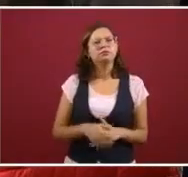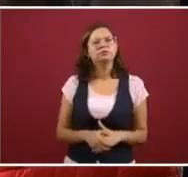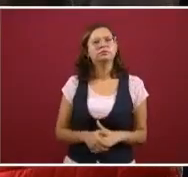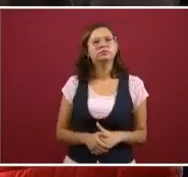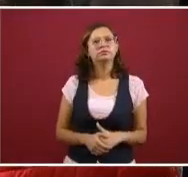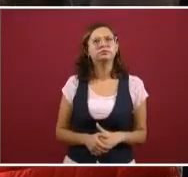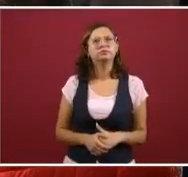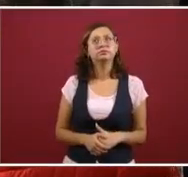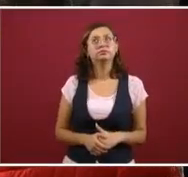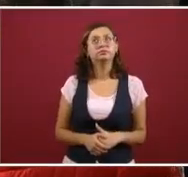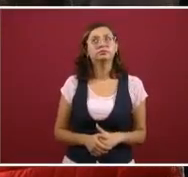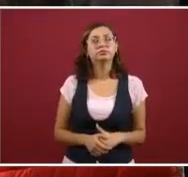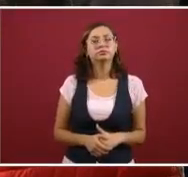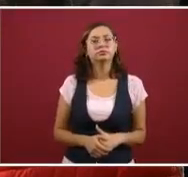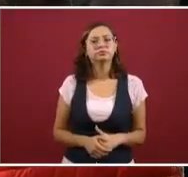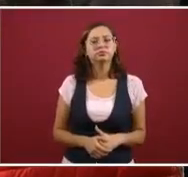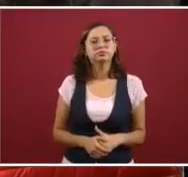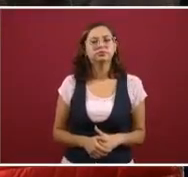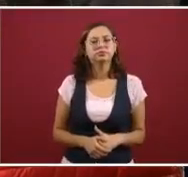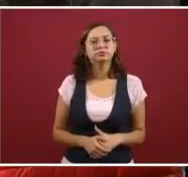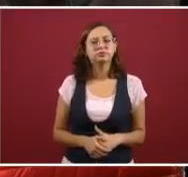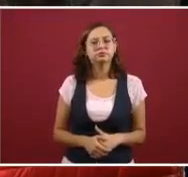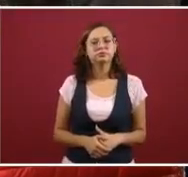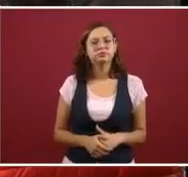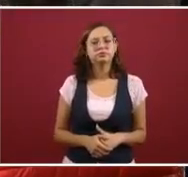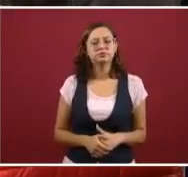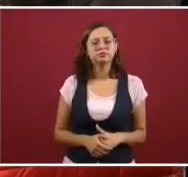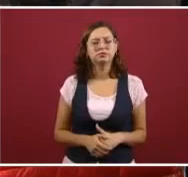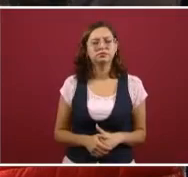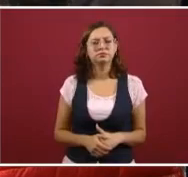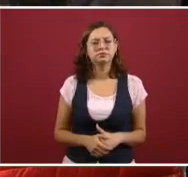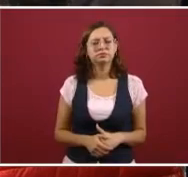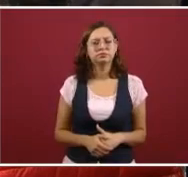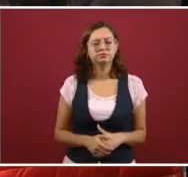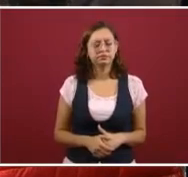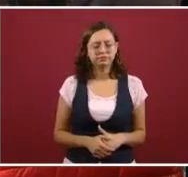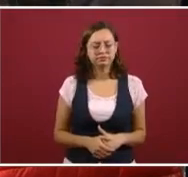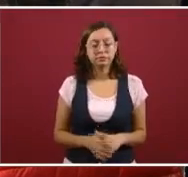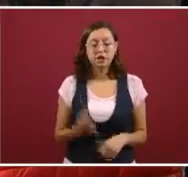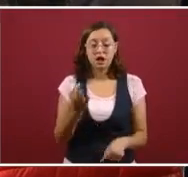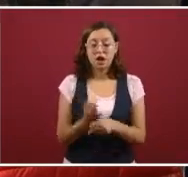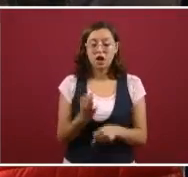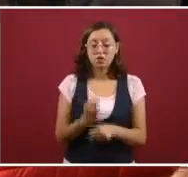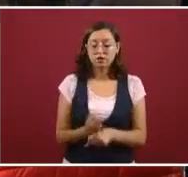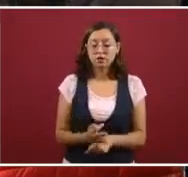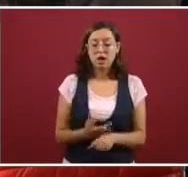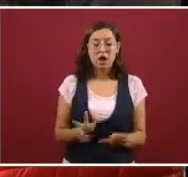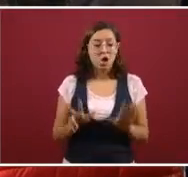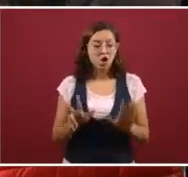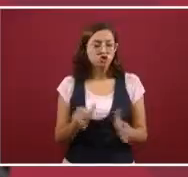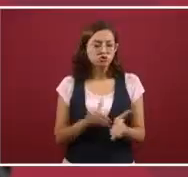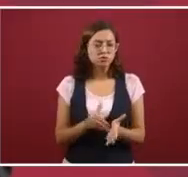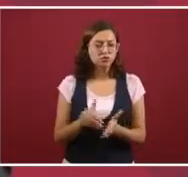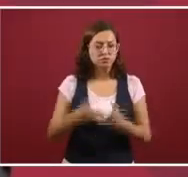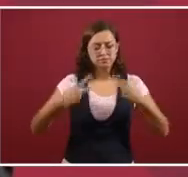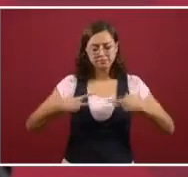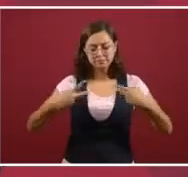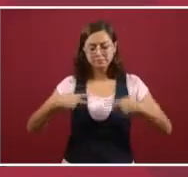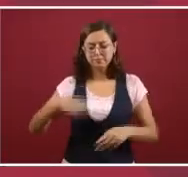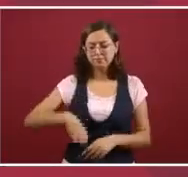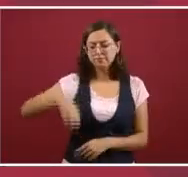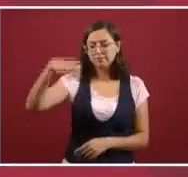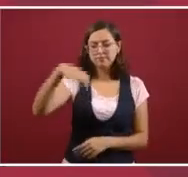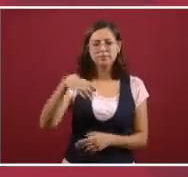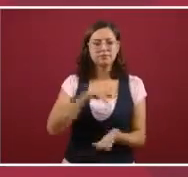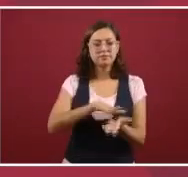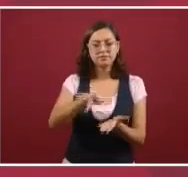Nosotros estamos entregando pensiones a 8 millones de adultos mayores. En